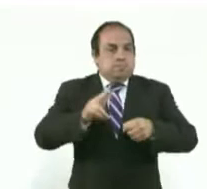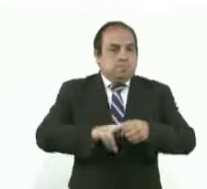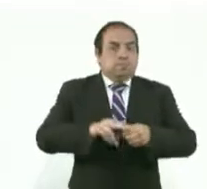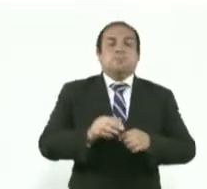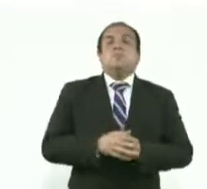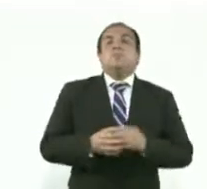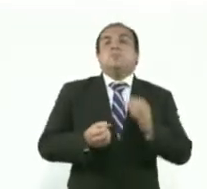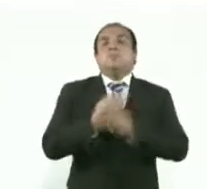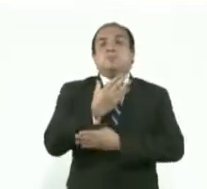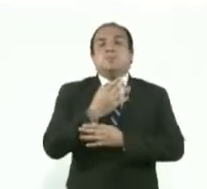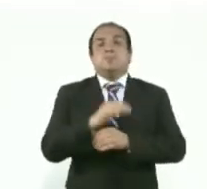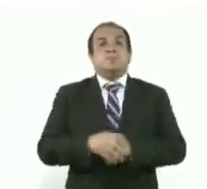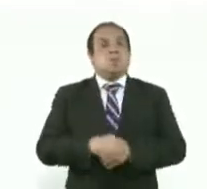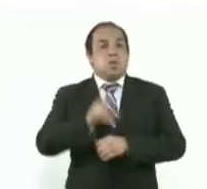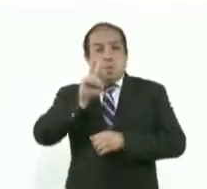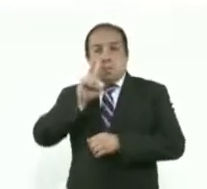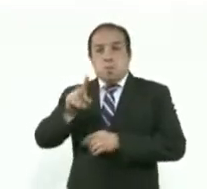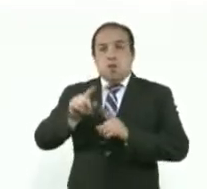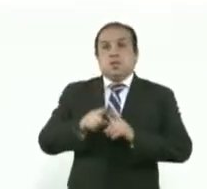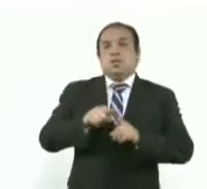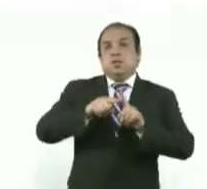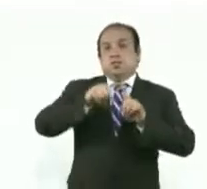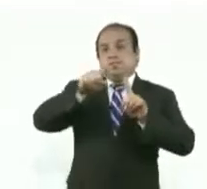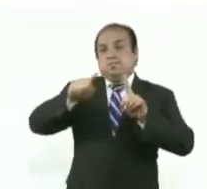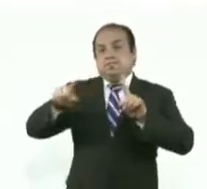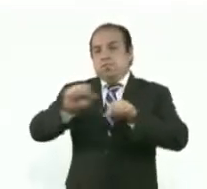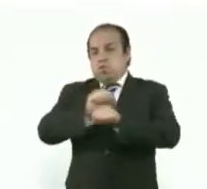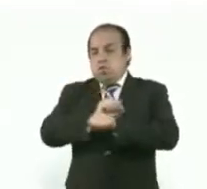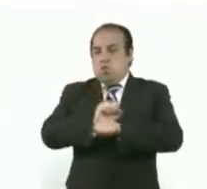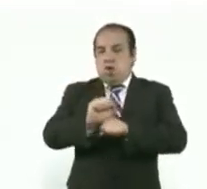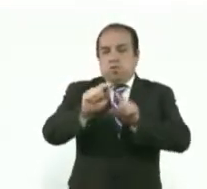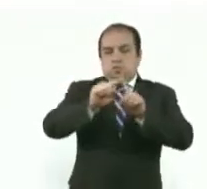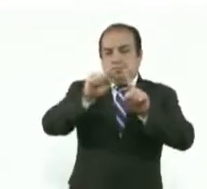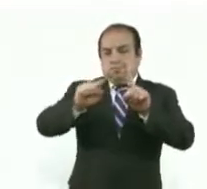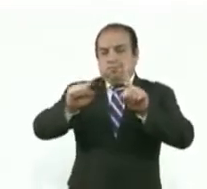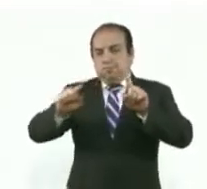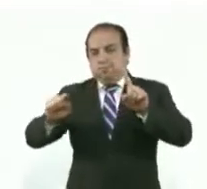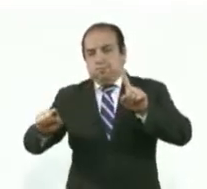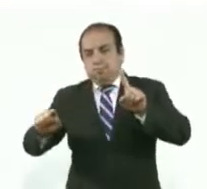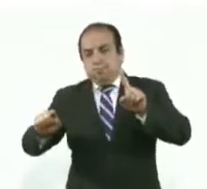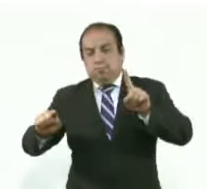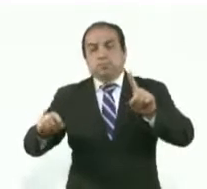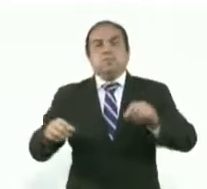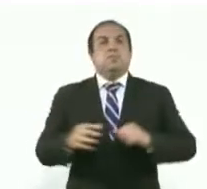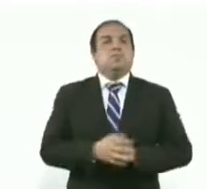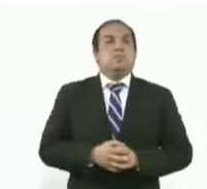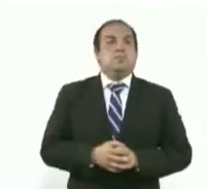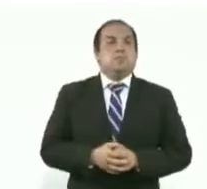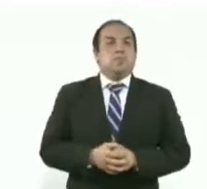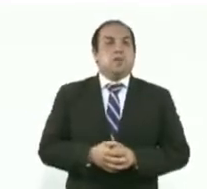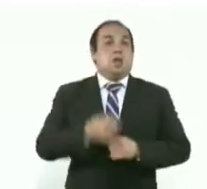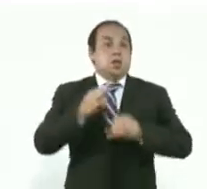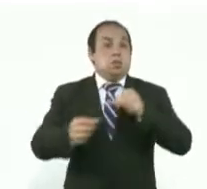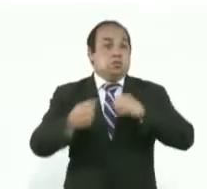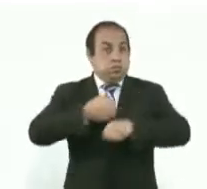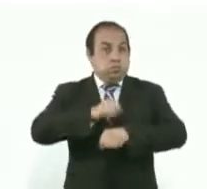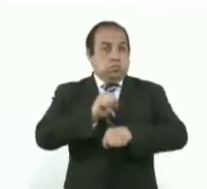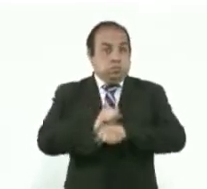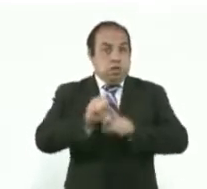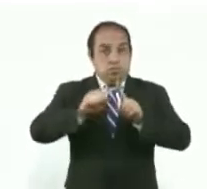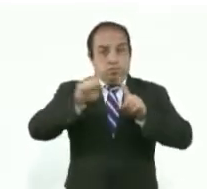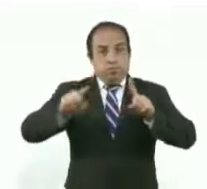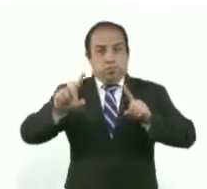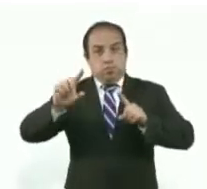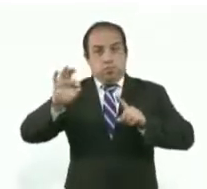nuevos y además pueden observar que sigue una ligera tendencia a la baja, ni siquiera tan ligera, sí es una tendencia a la baja que en la última semana pues ha reducido